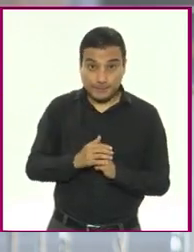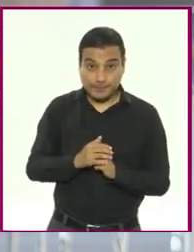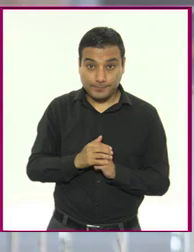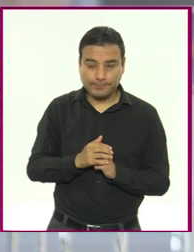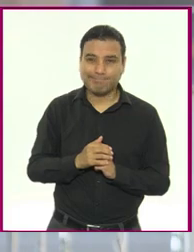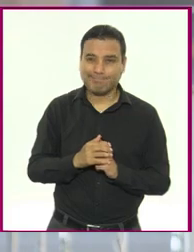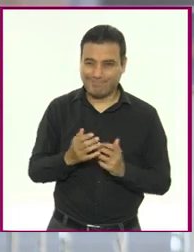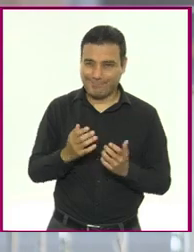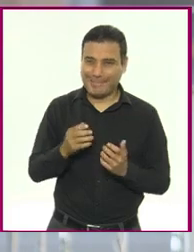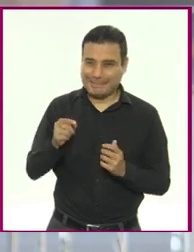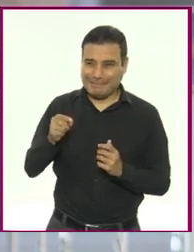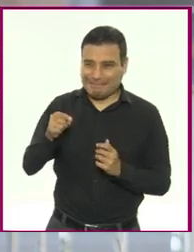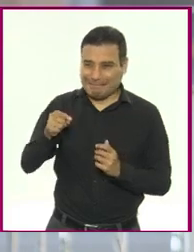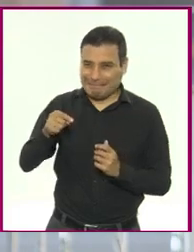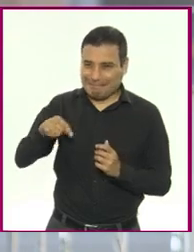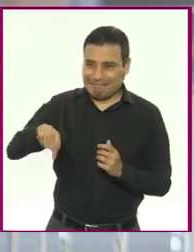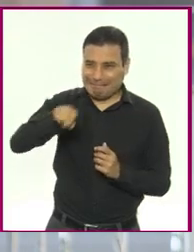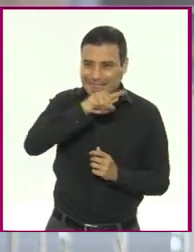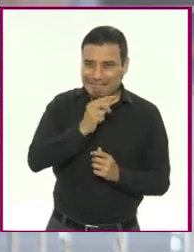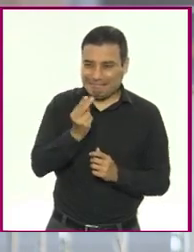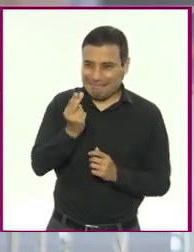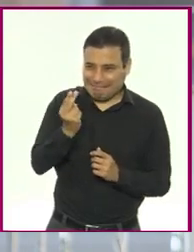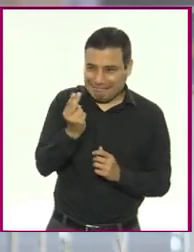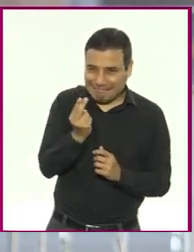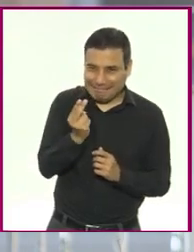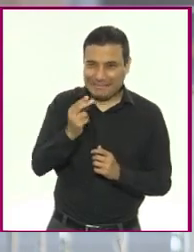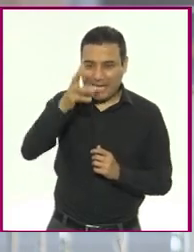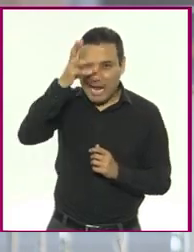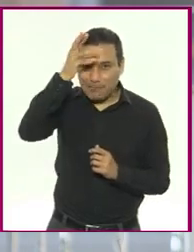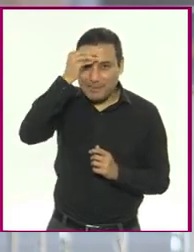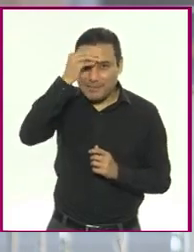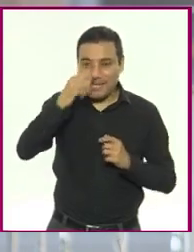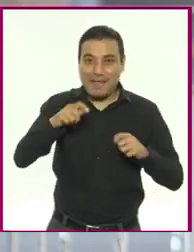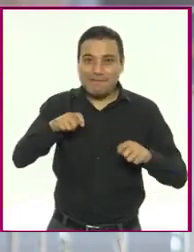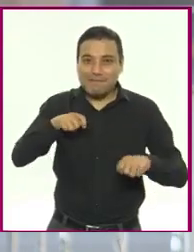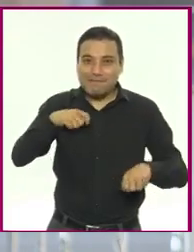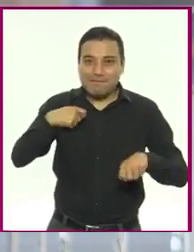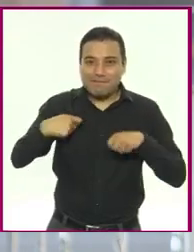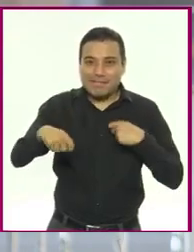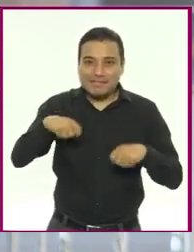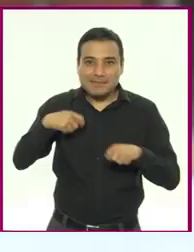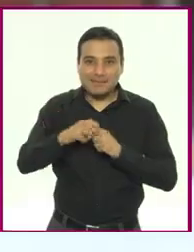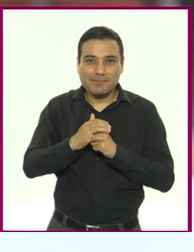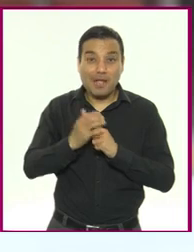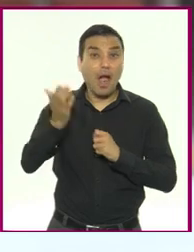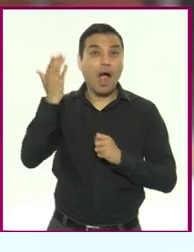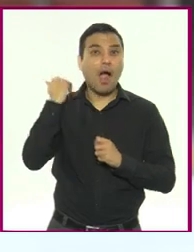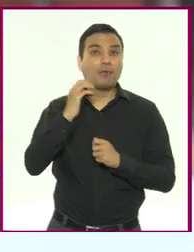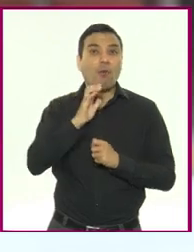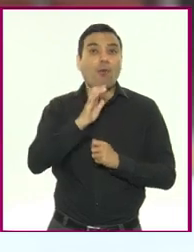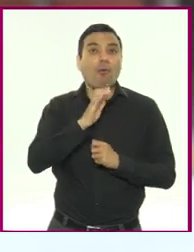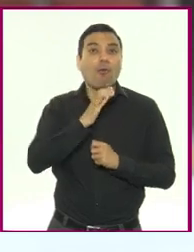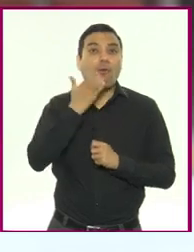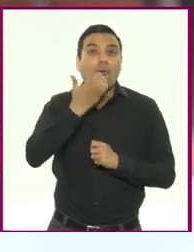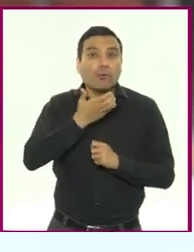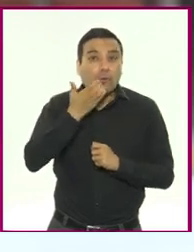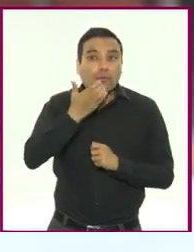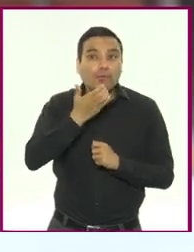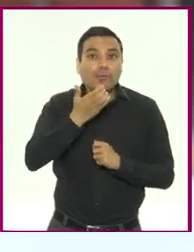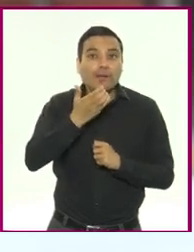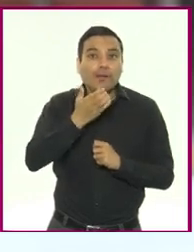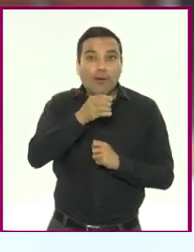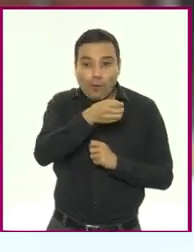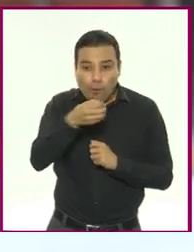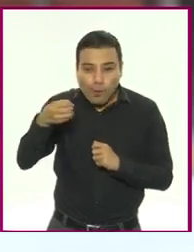de la flexibilidad no de aceptar que las cosas ya no se van a hacer como antes y justo llegar